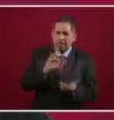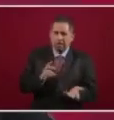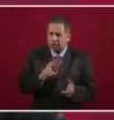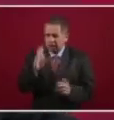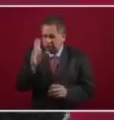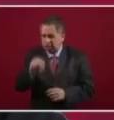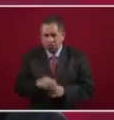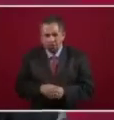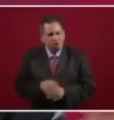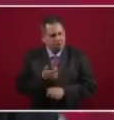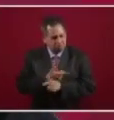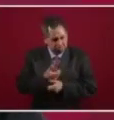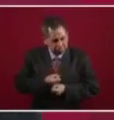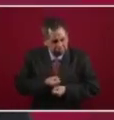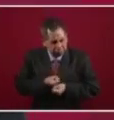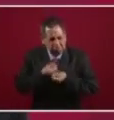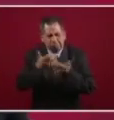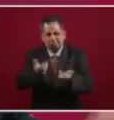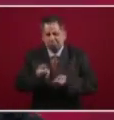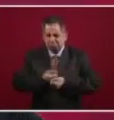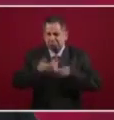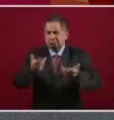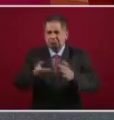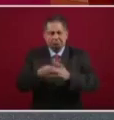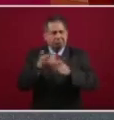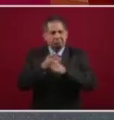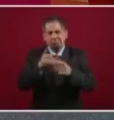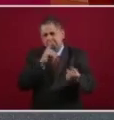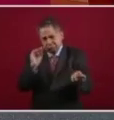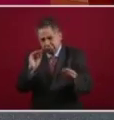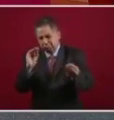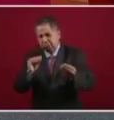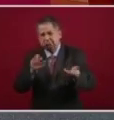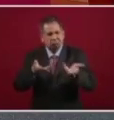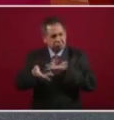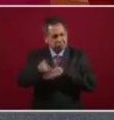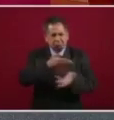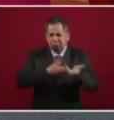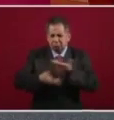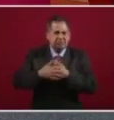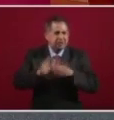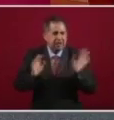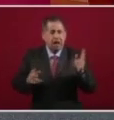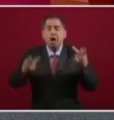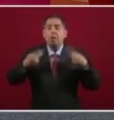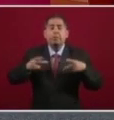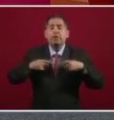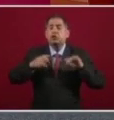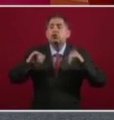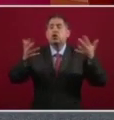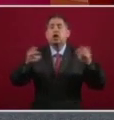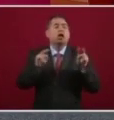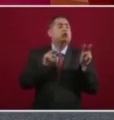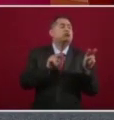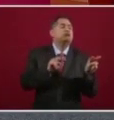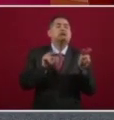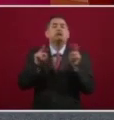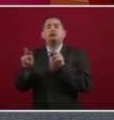que se expresen y que haya debate y que le dejemos a la gente